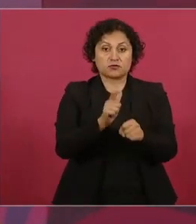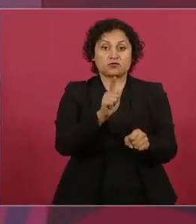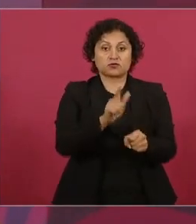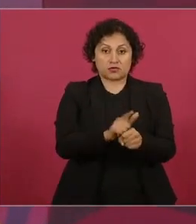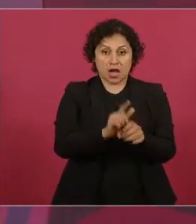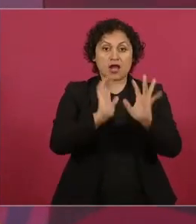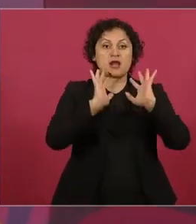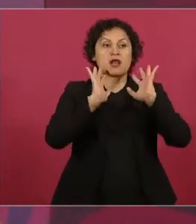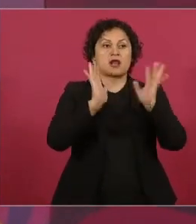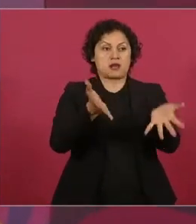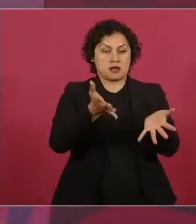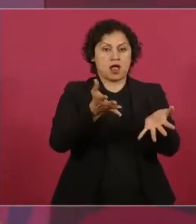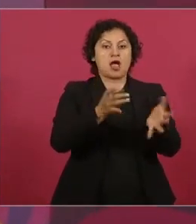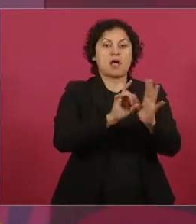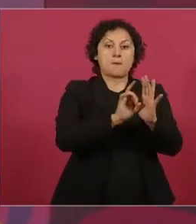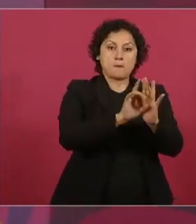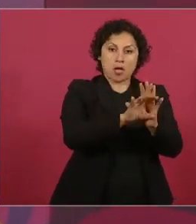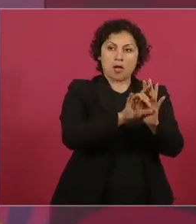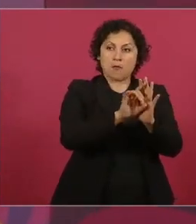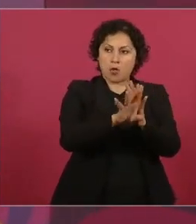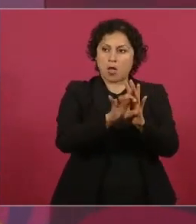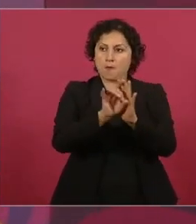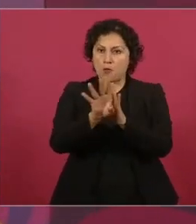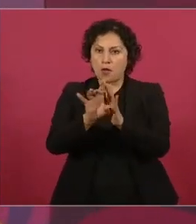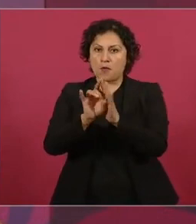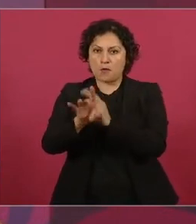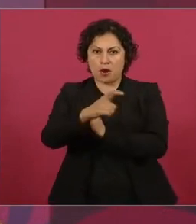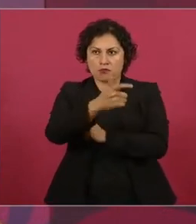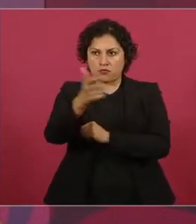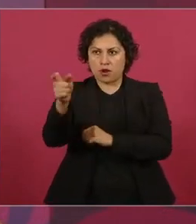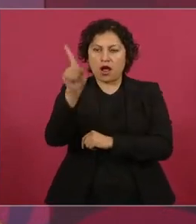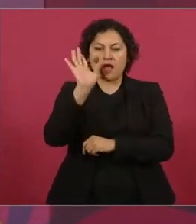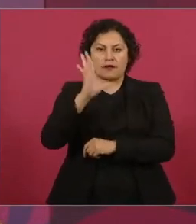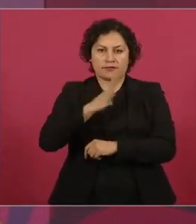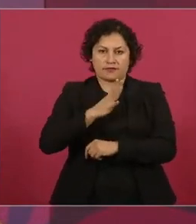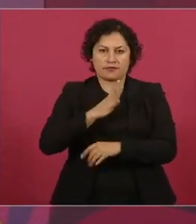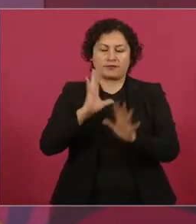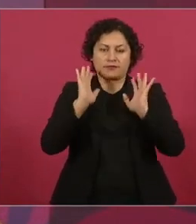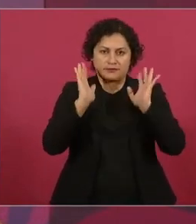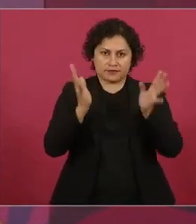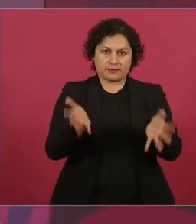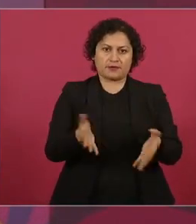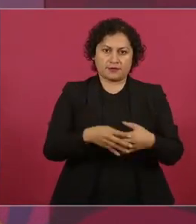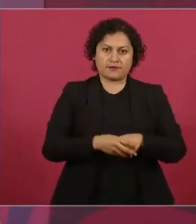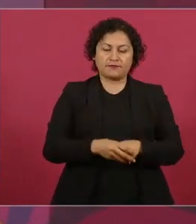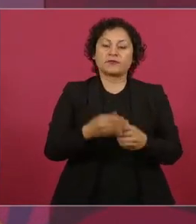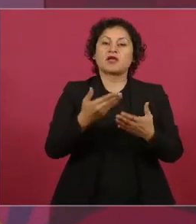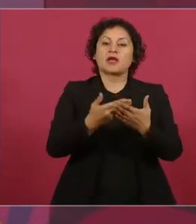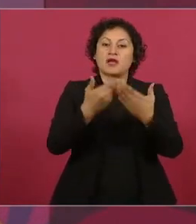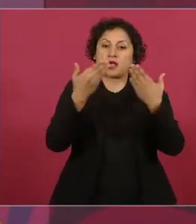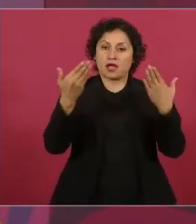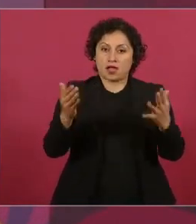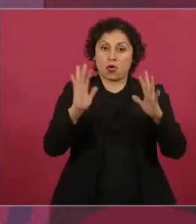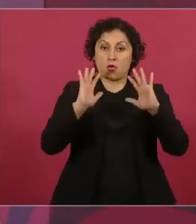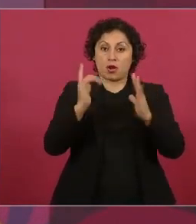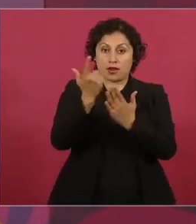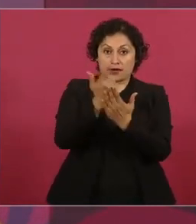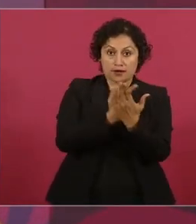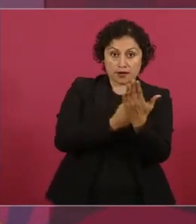Ya con el censo, ya estamos por iniciar la entrega de los